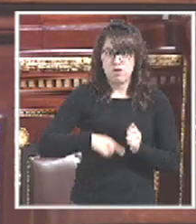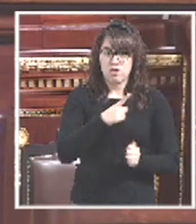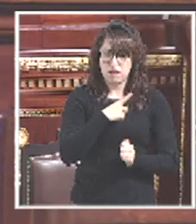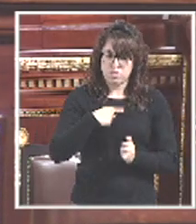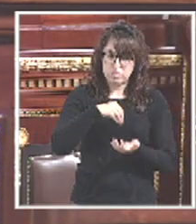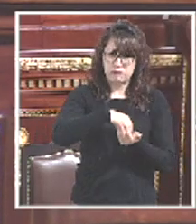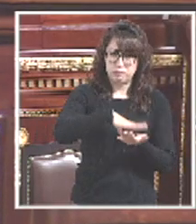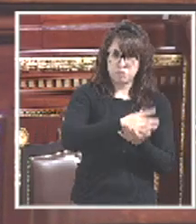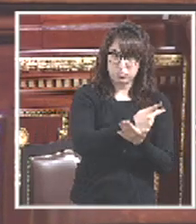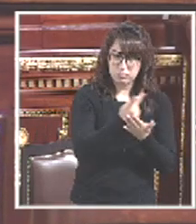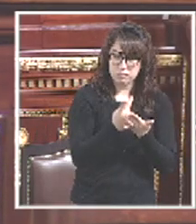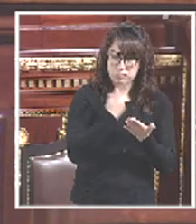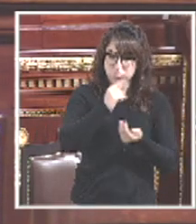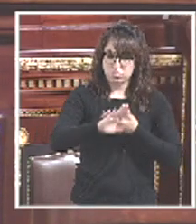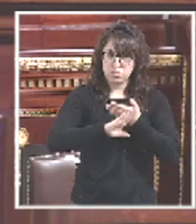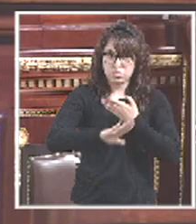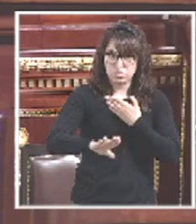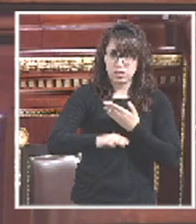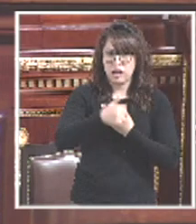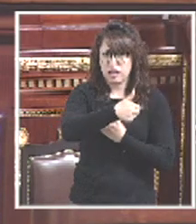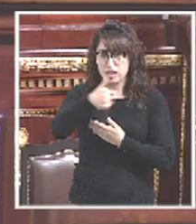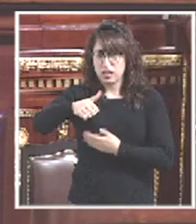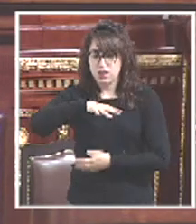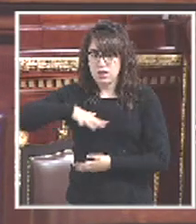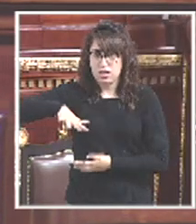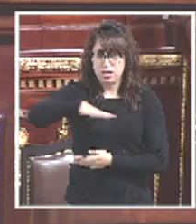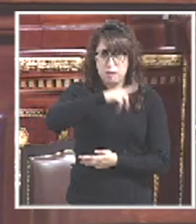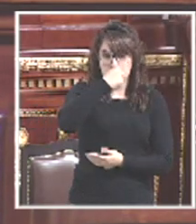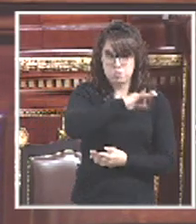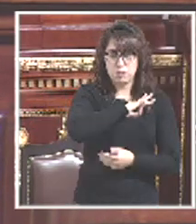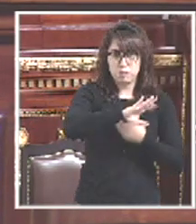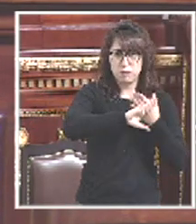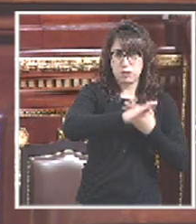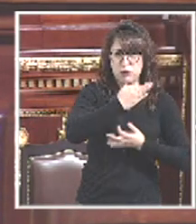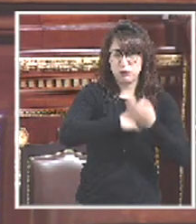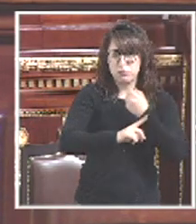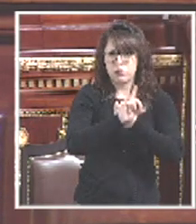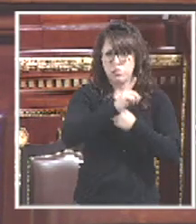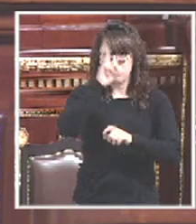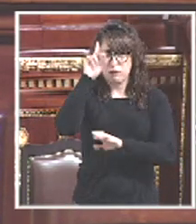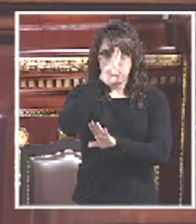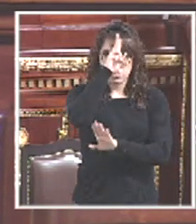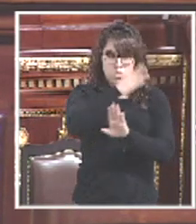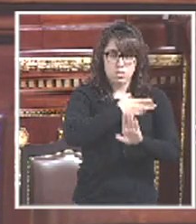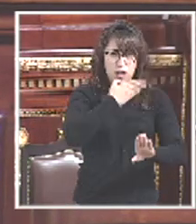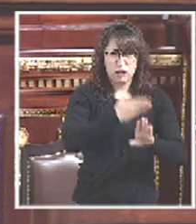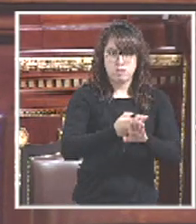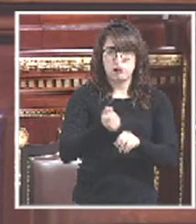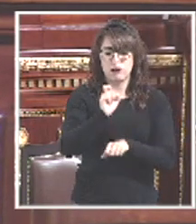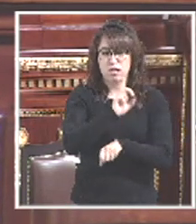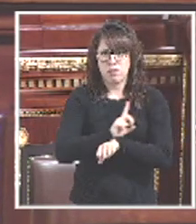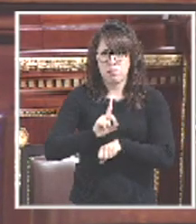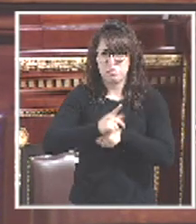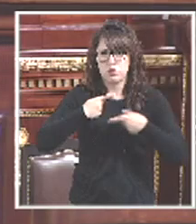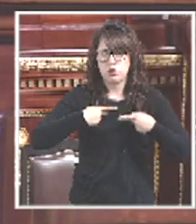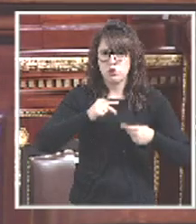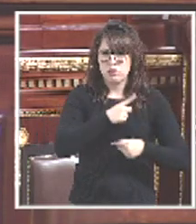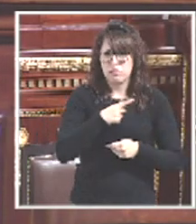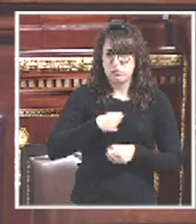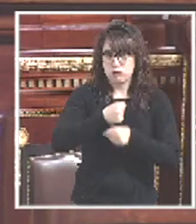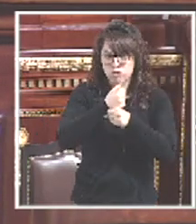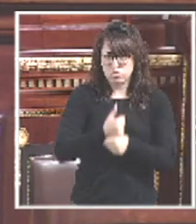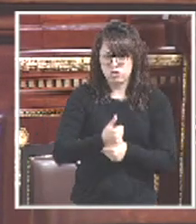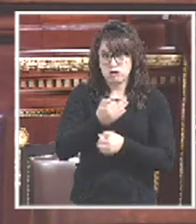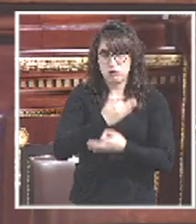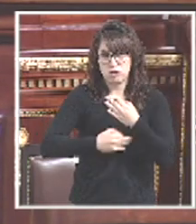prevención a nivel comunitario para reducir y prevenir la violencia armada en la vida cotidiana de las personas. Por los